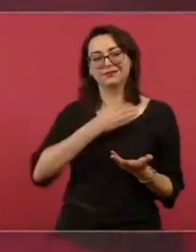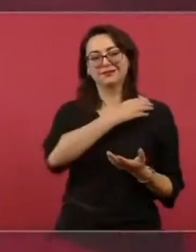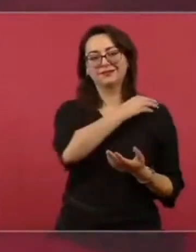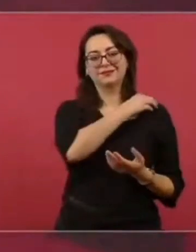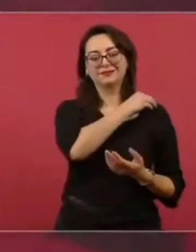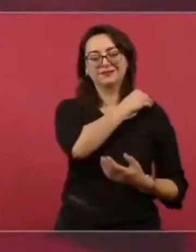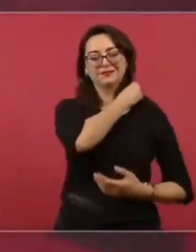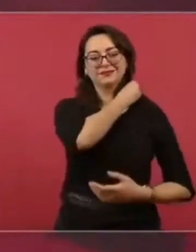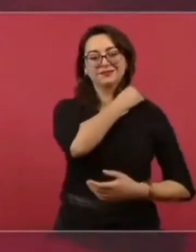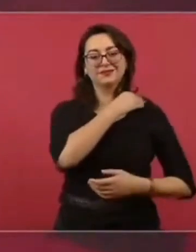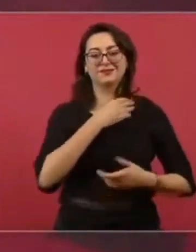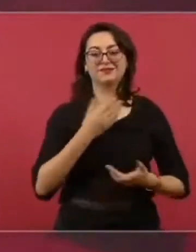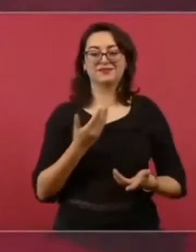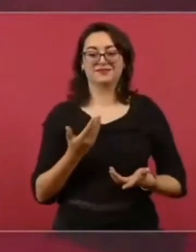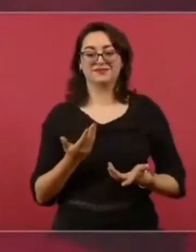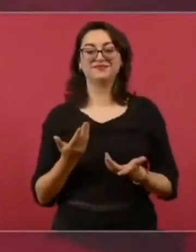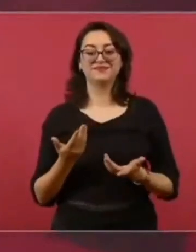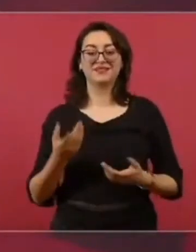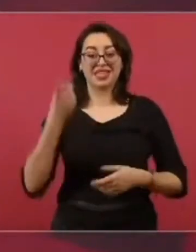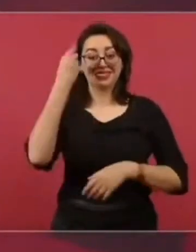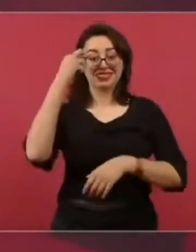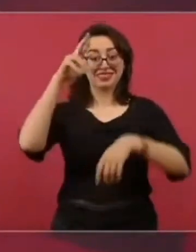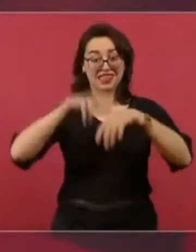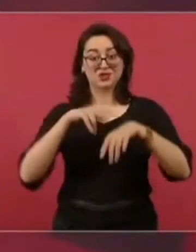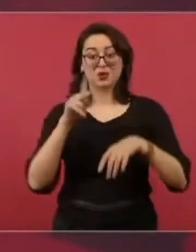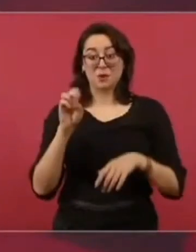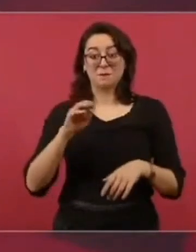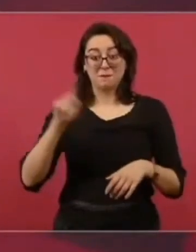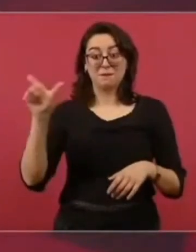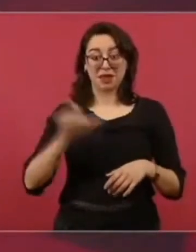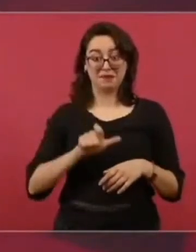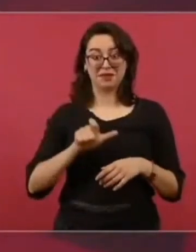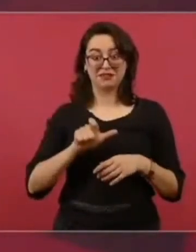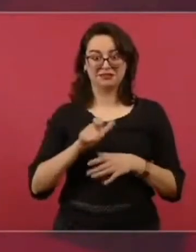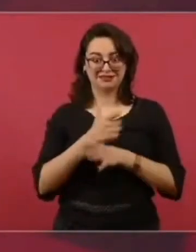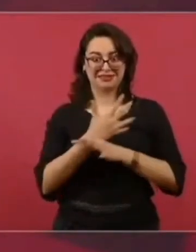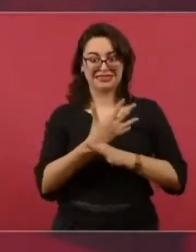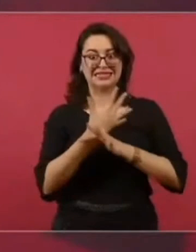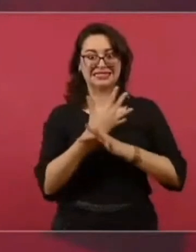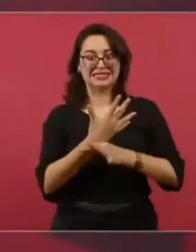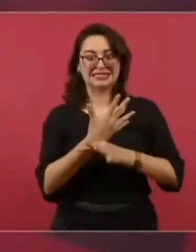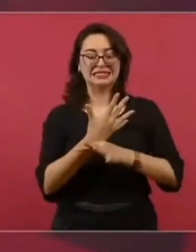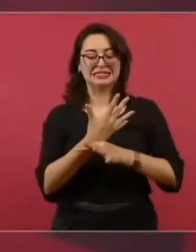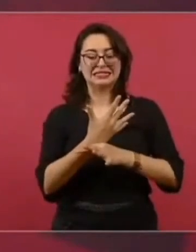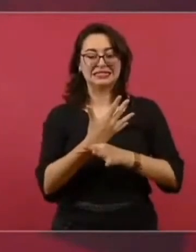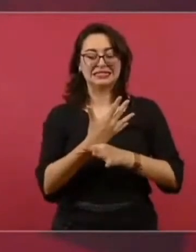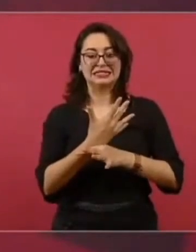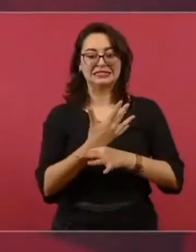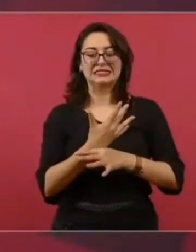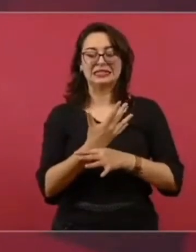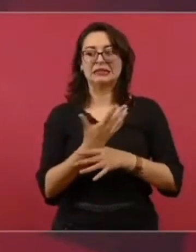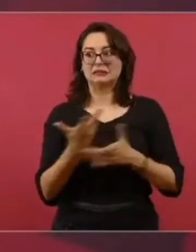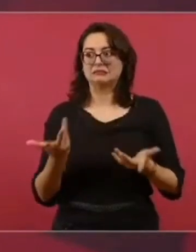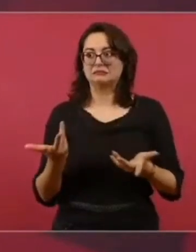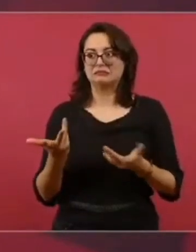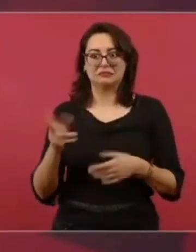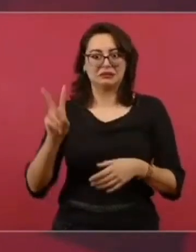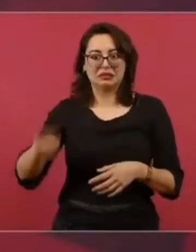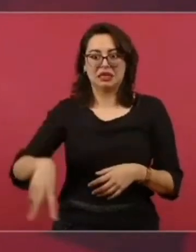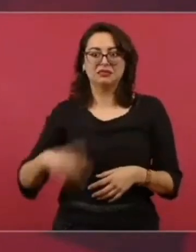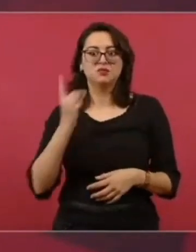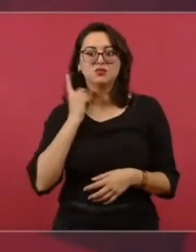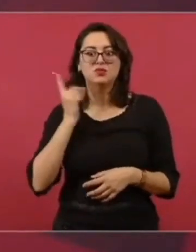Porque así está en el testimonio del director de Pemex, que está en la cárcel, Los detenido, mochis.